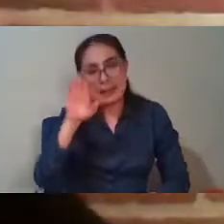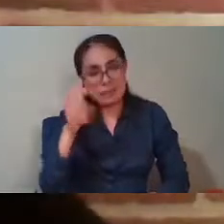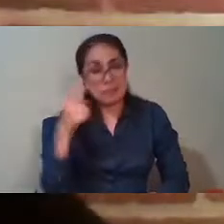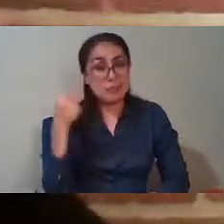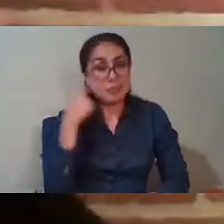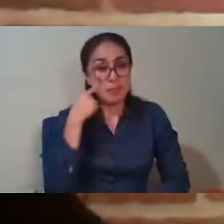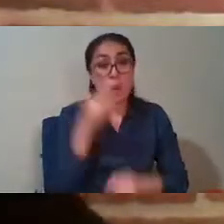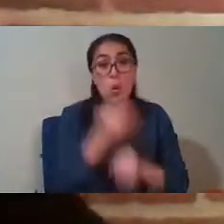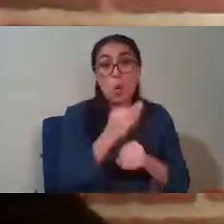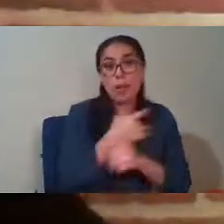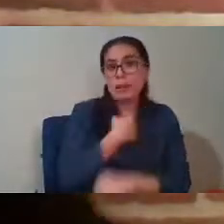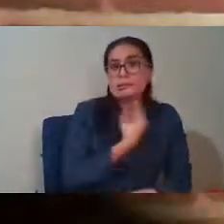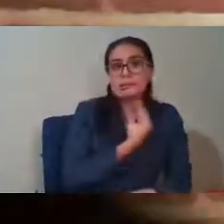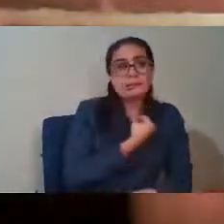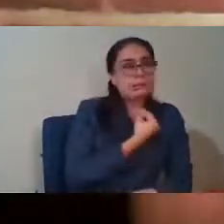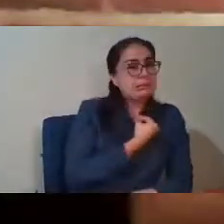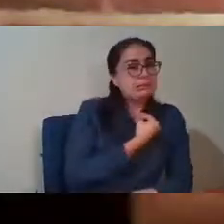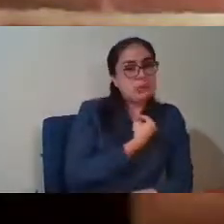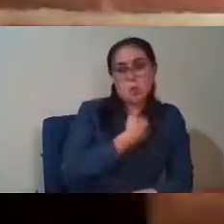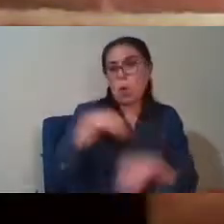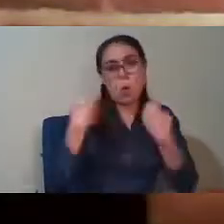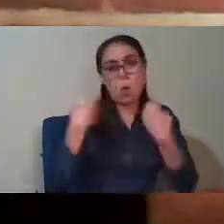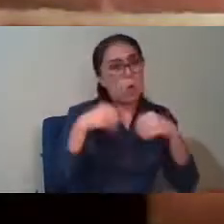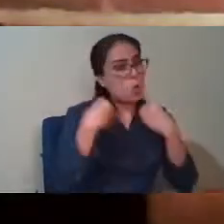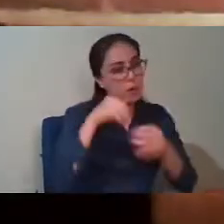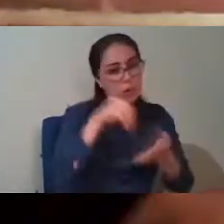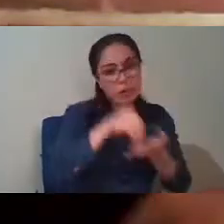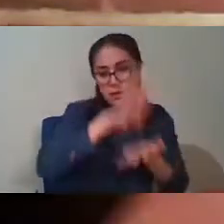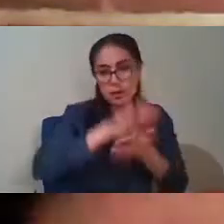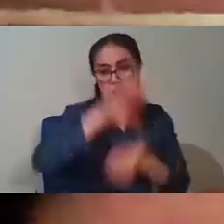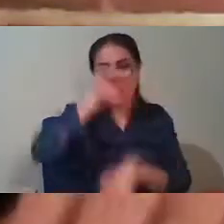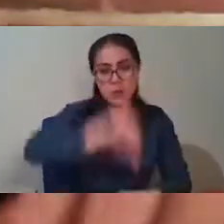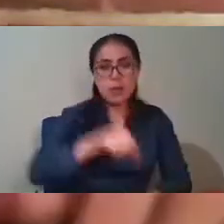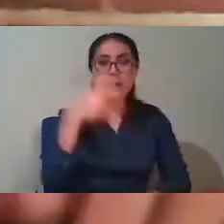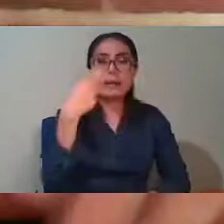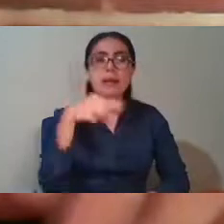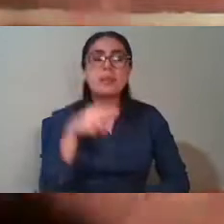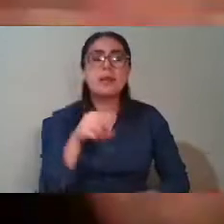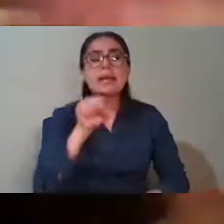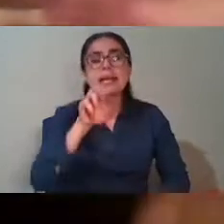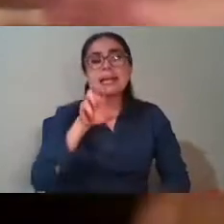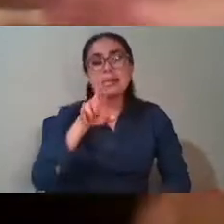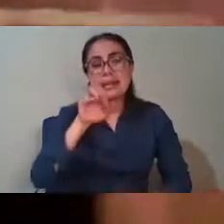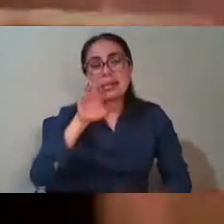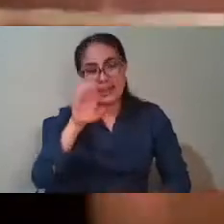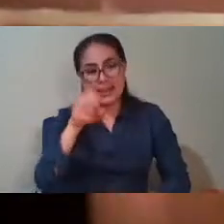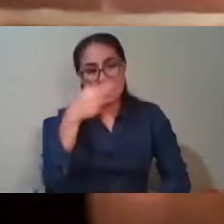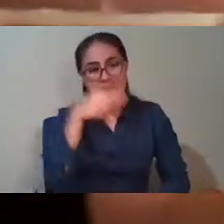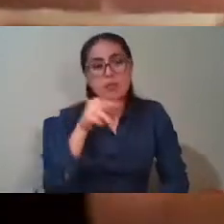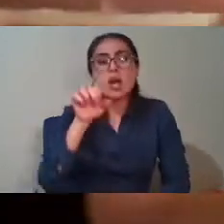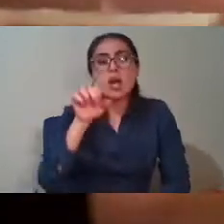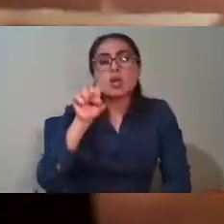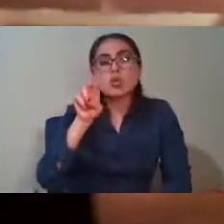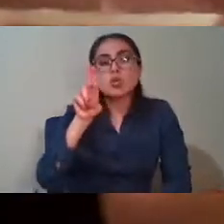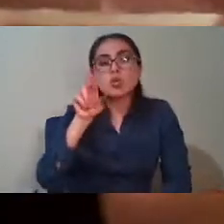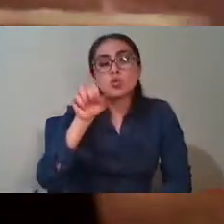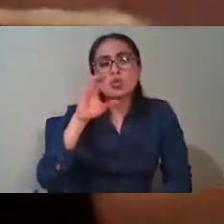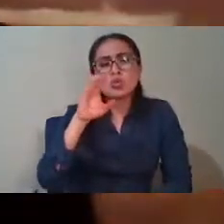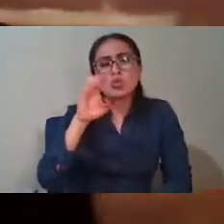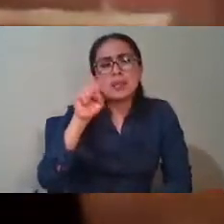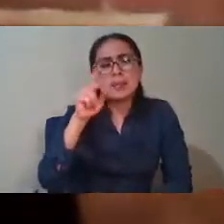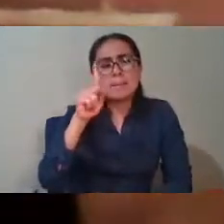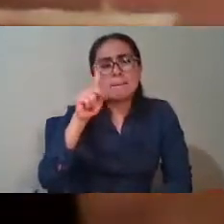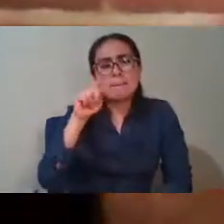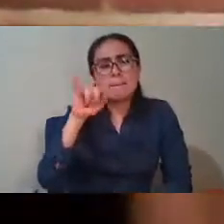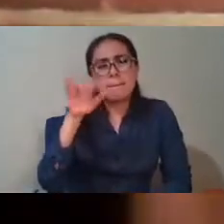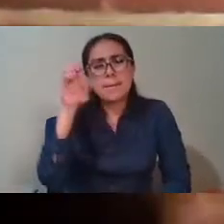resigné por este compromiso. Hay una serie que se llama Sucesión, a lo mejor alguno de ustedes la ha visto, está en HBO,